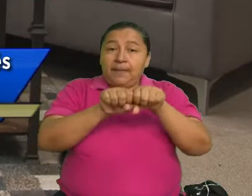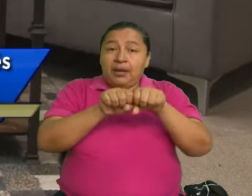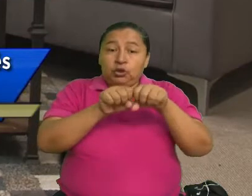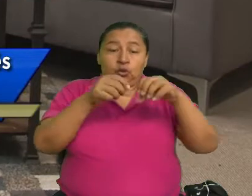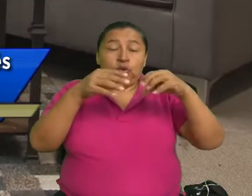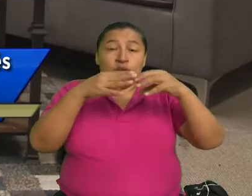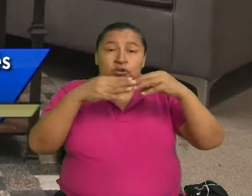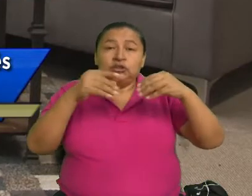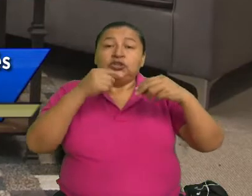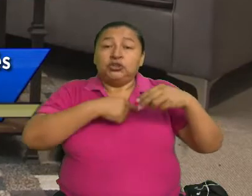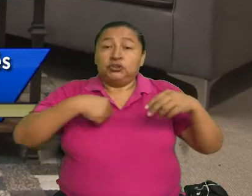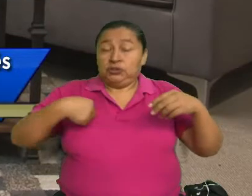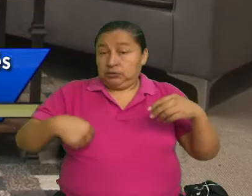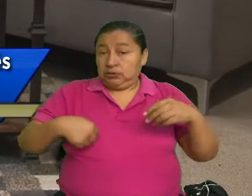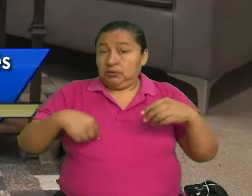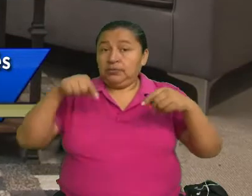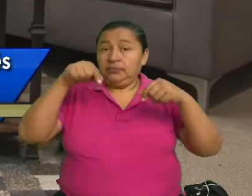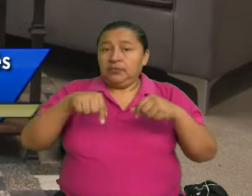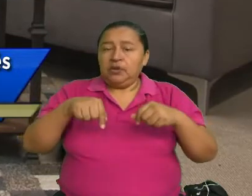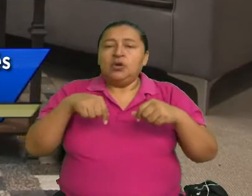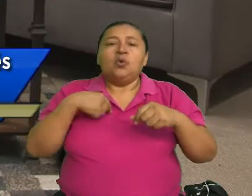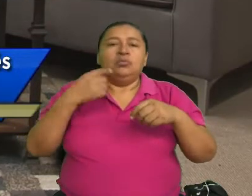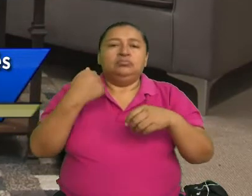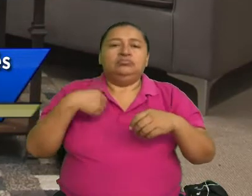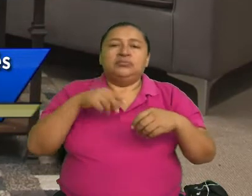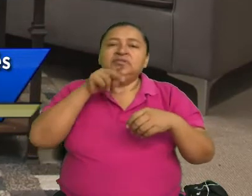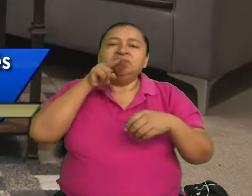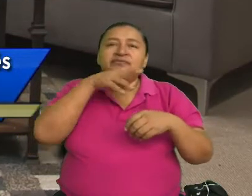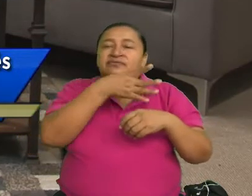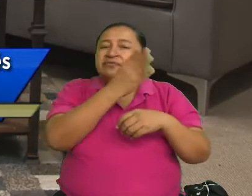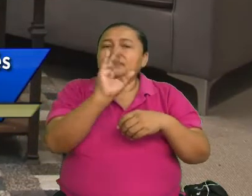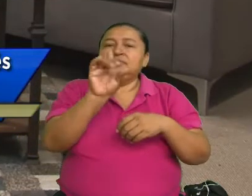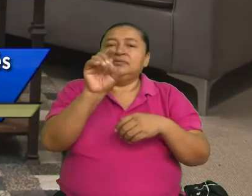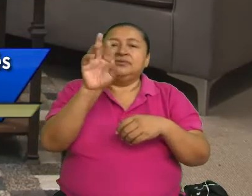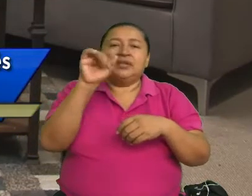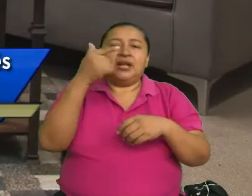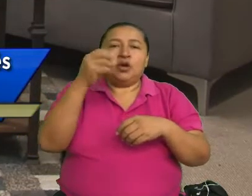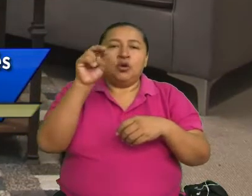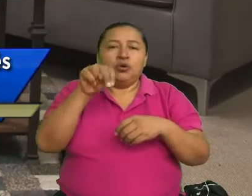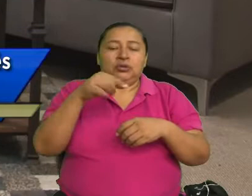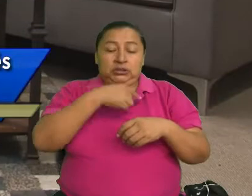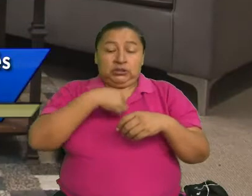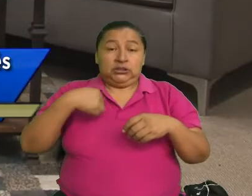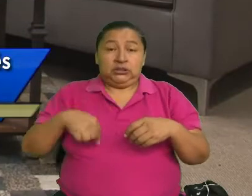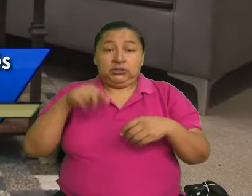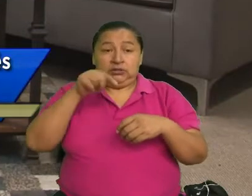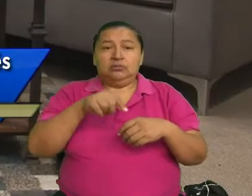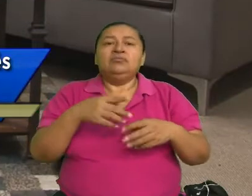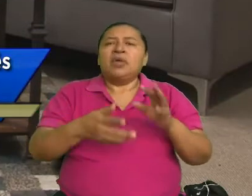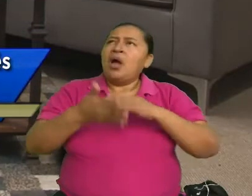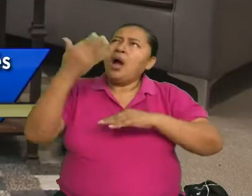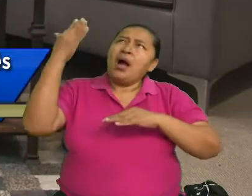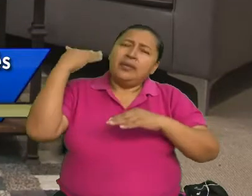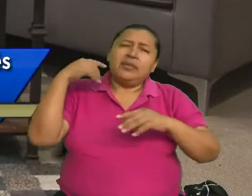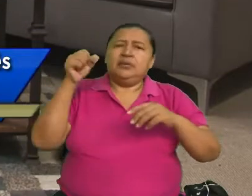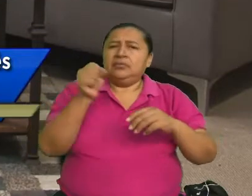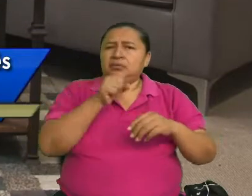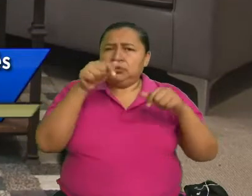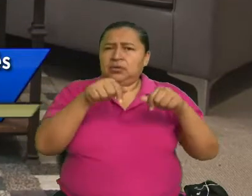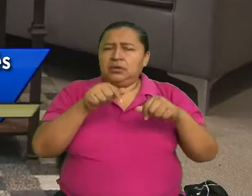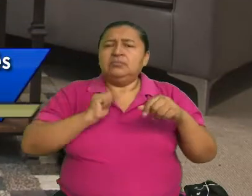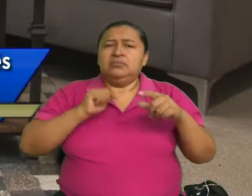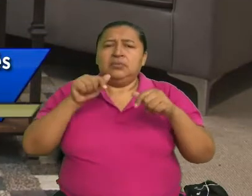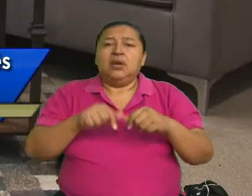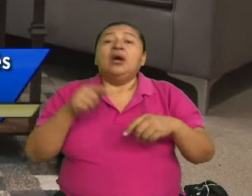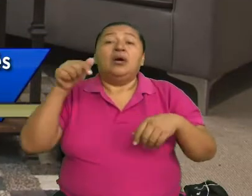dragón chino alrededor de la fuente. Es interesante, hay que estudiarlo bien. Antes se daban ahí conciertos, ojalá que vuelvan los conciertos de la Orquesta